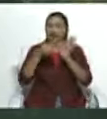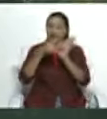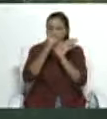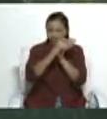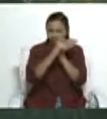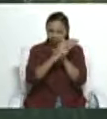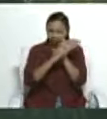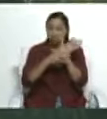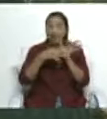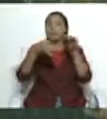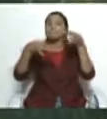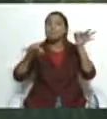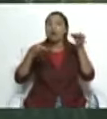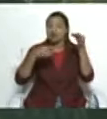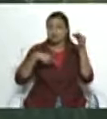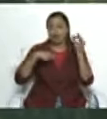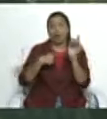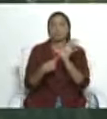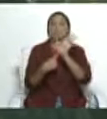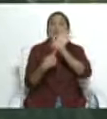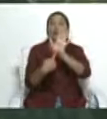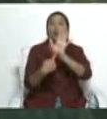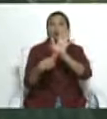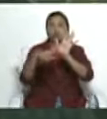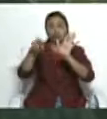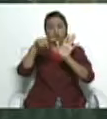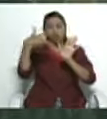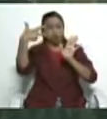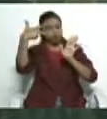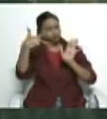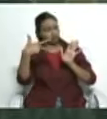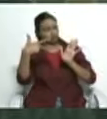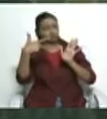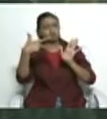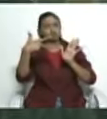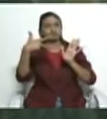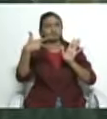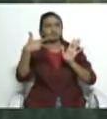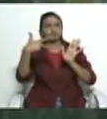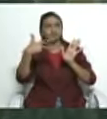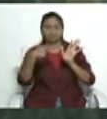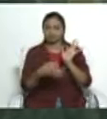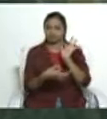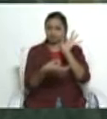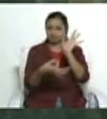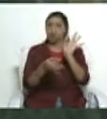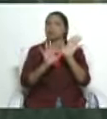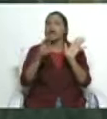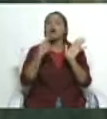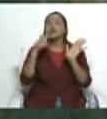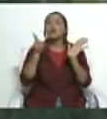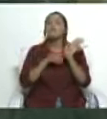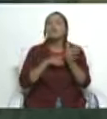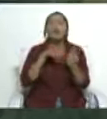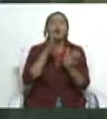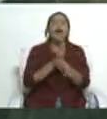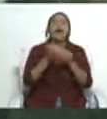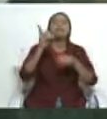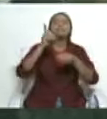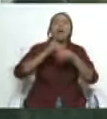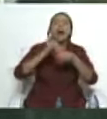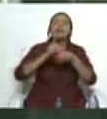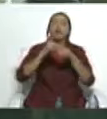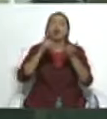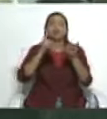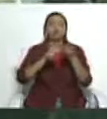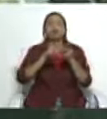Electoral, la muestra en este momento a las pantallas de Venezolana de Televisión. Ya ha cumplido con todos los requisitos que establece el ente